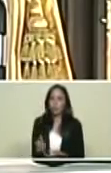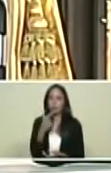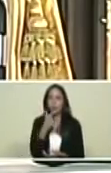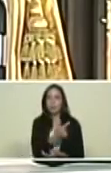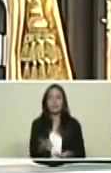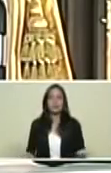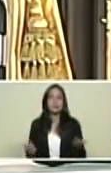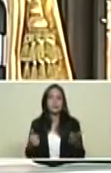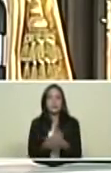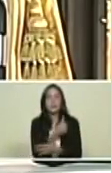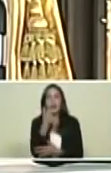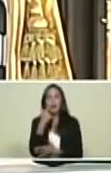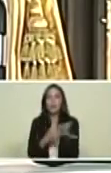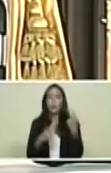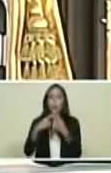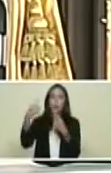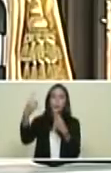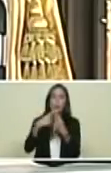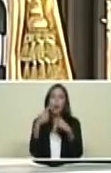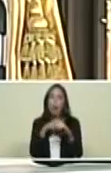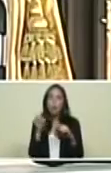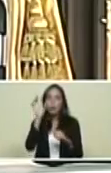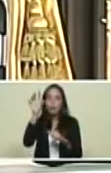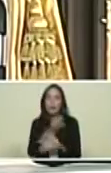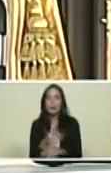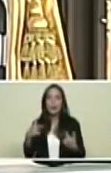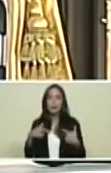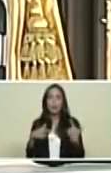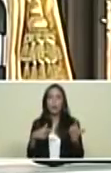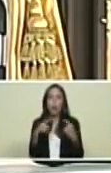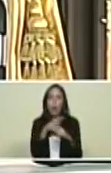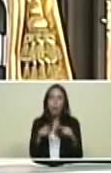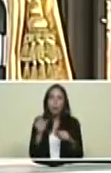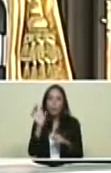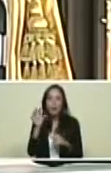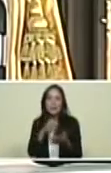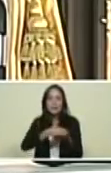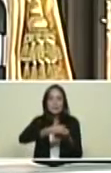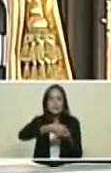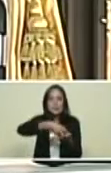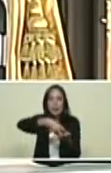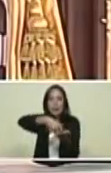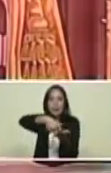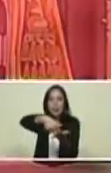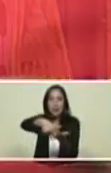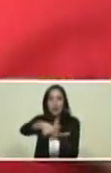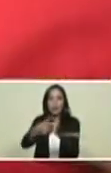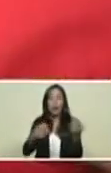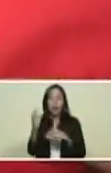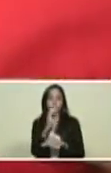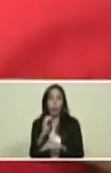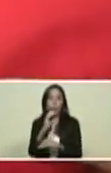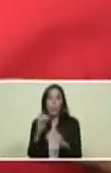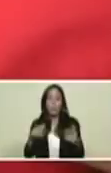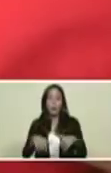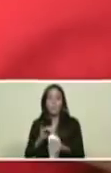tiene cuando lo pierde. Cuando estaba ya en el esclavismo, en una ciudad de Colombia, en